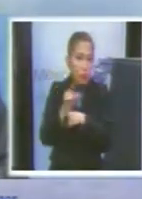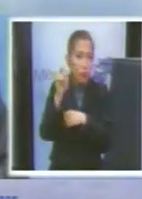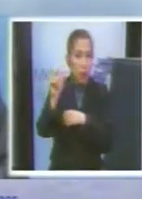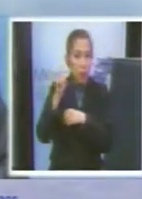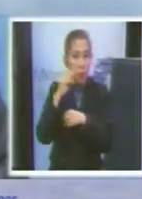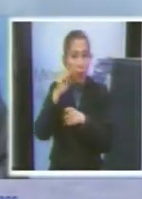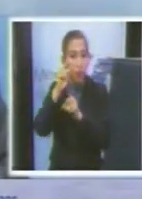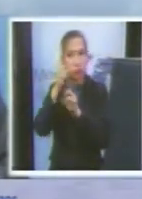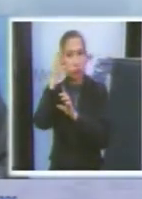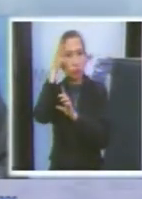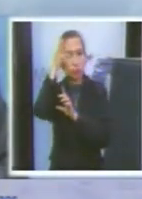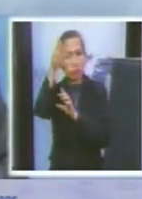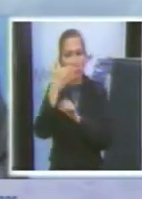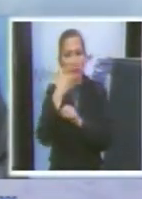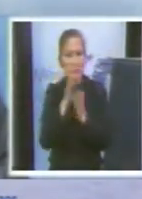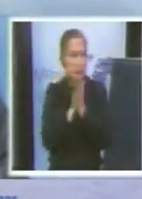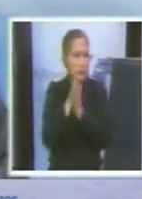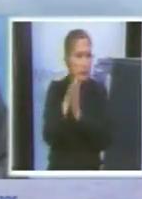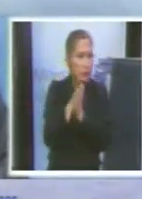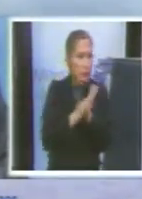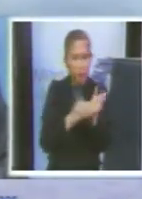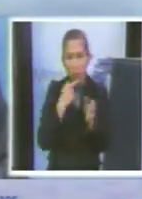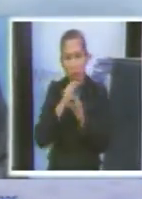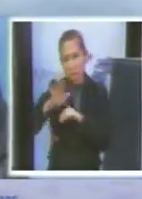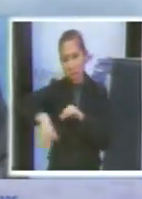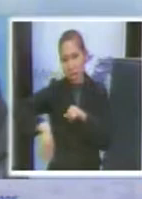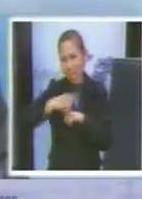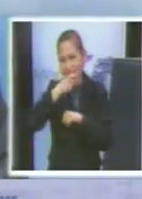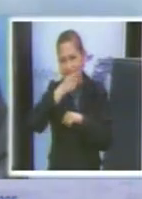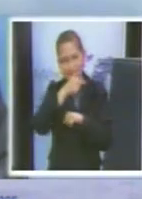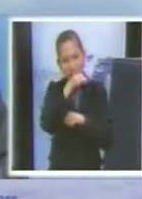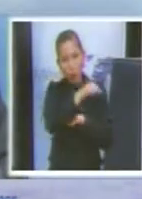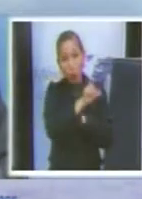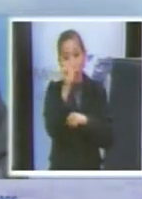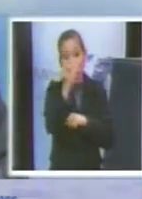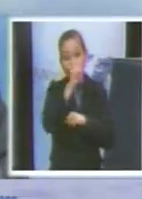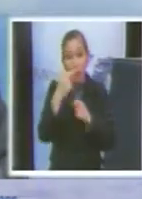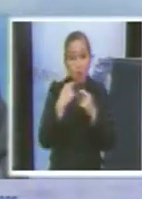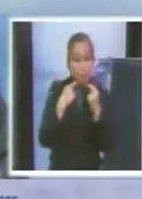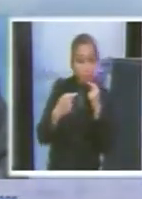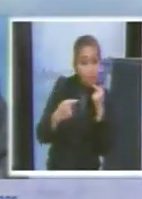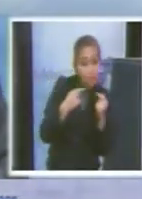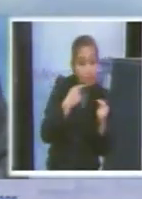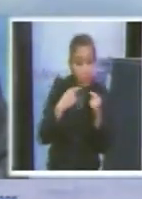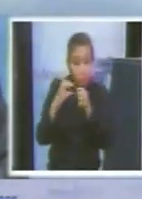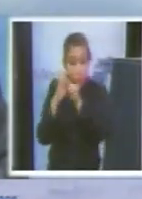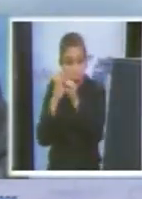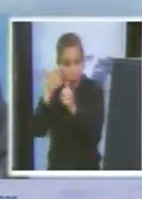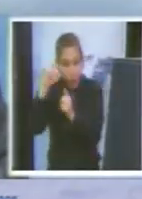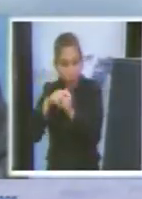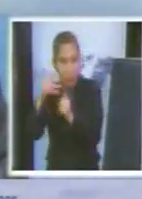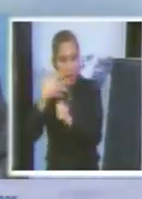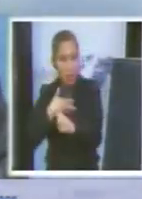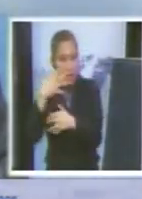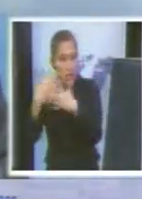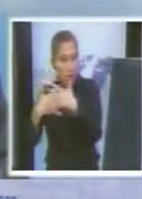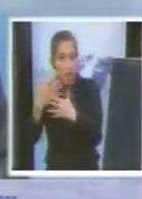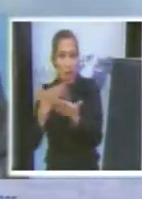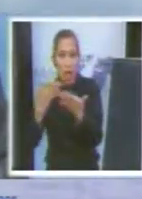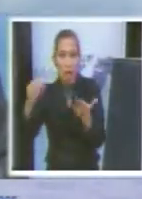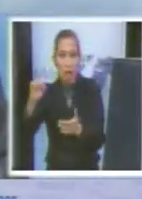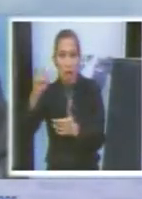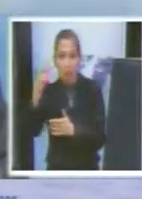muy visionario. No solo por lo que ya se mencionó en esta mesa de que cuando se negoció la Unión Europea tenía 15 y hoy tiene